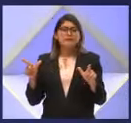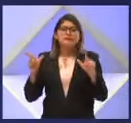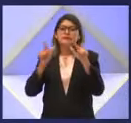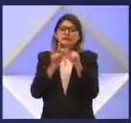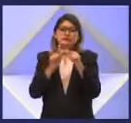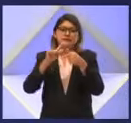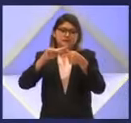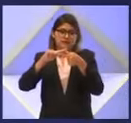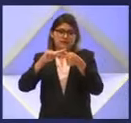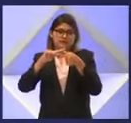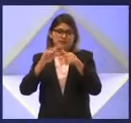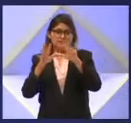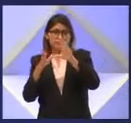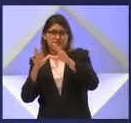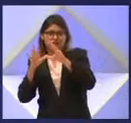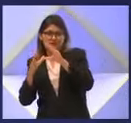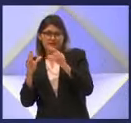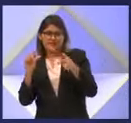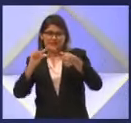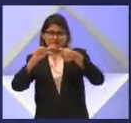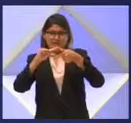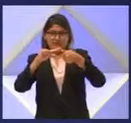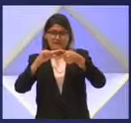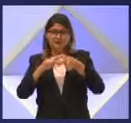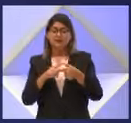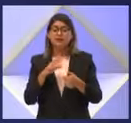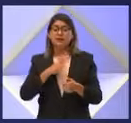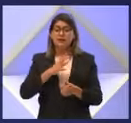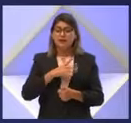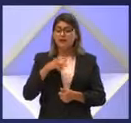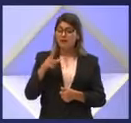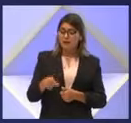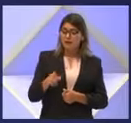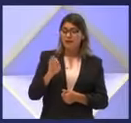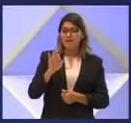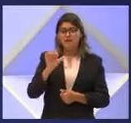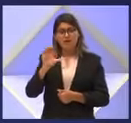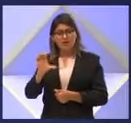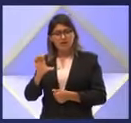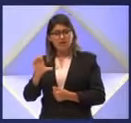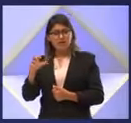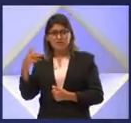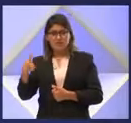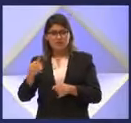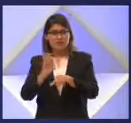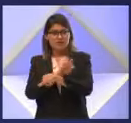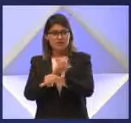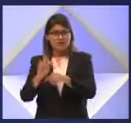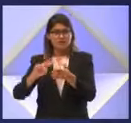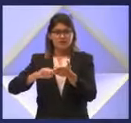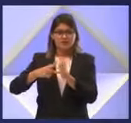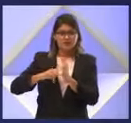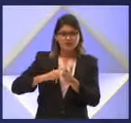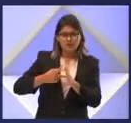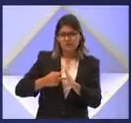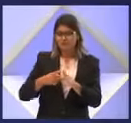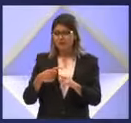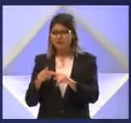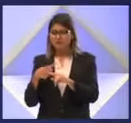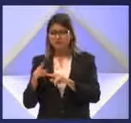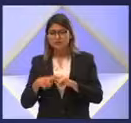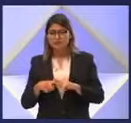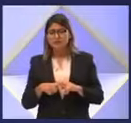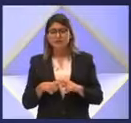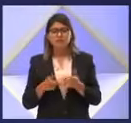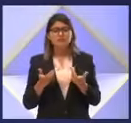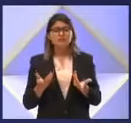esta es nuestra estación terrena en la facultad de ingeniería el equipo interno las antenas y finalmente no